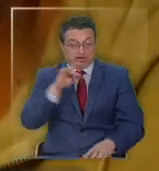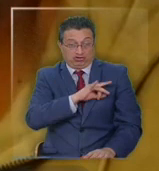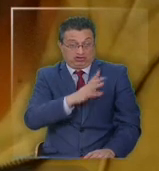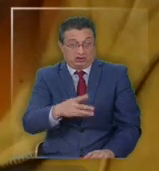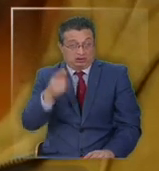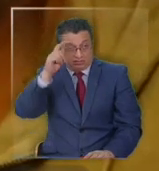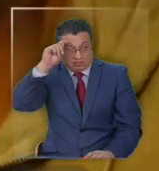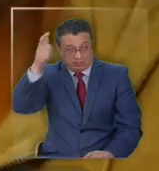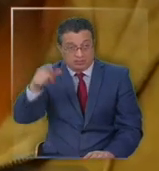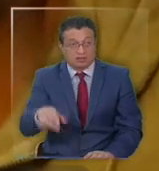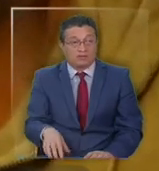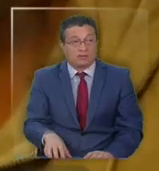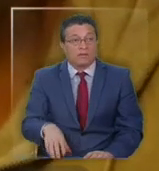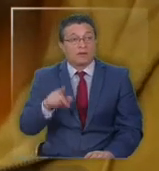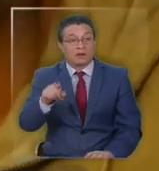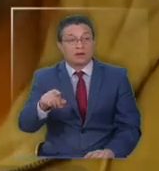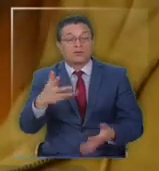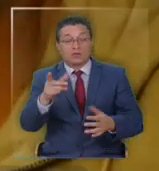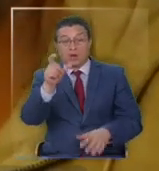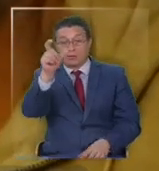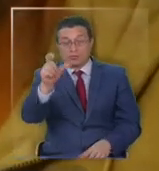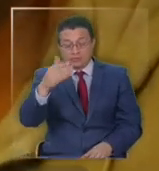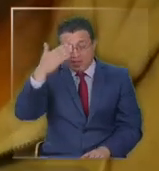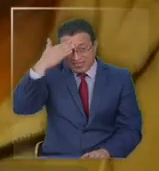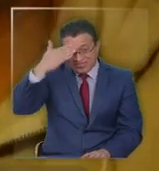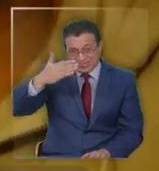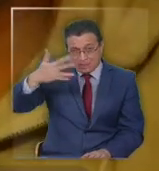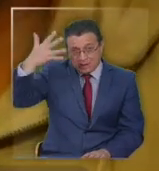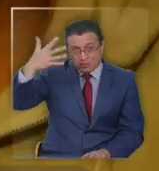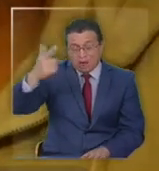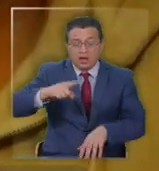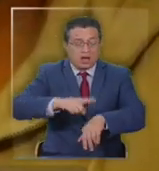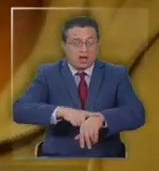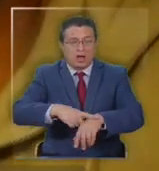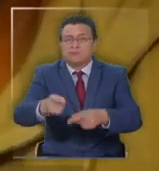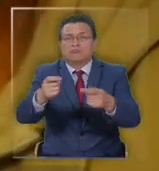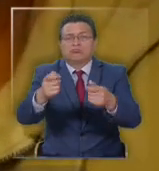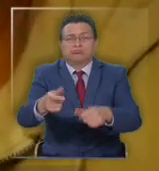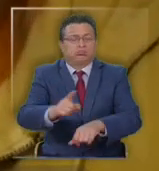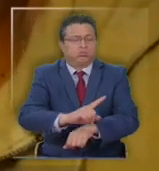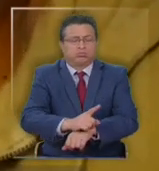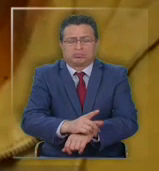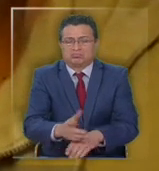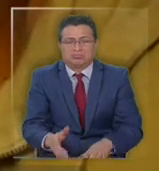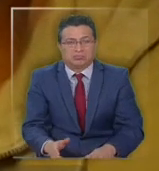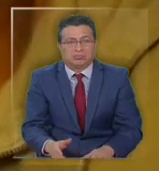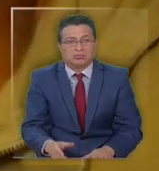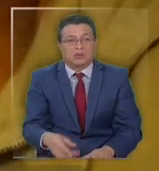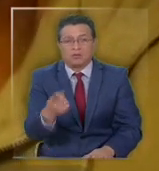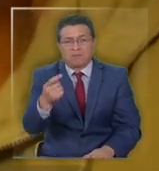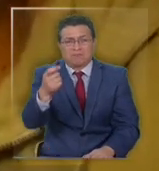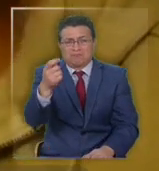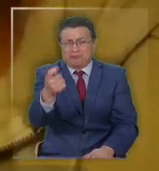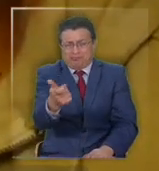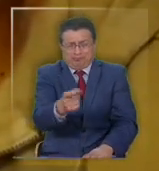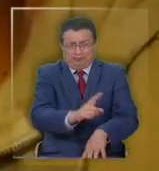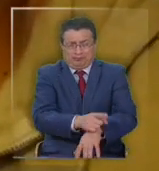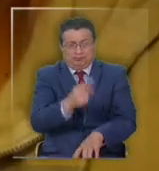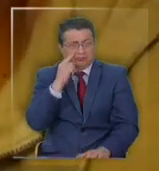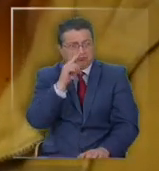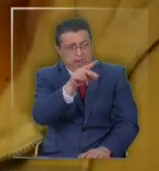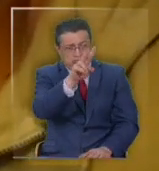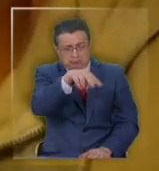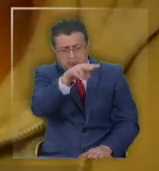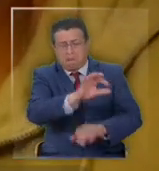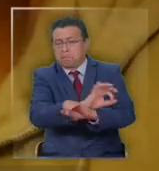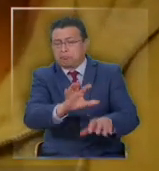Puede determinar la temperatura de una persona en tiempo real, o sea, en una fracción de segundos